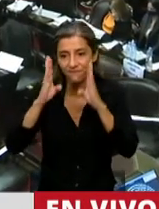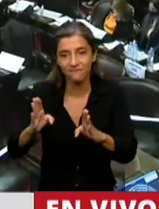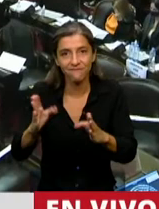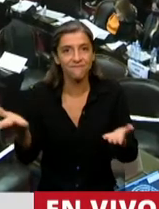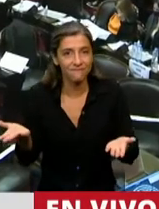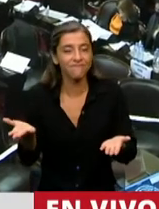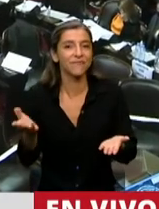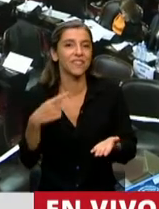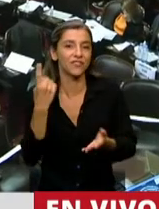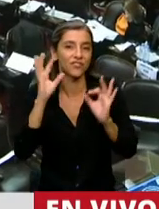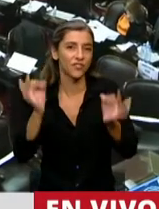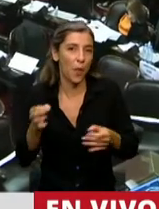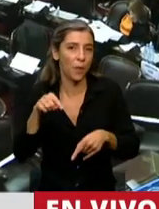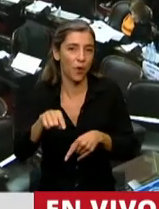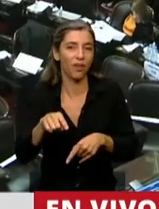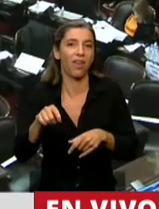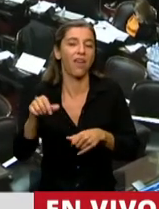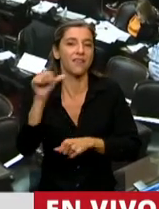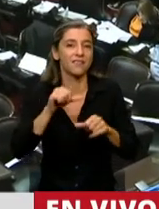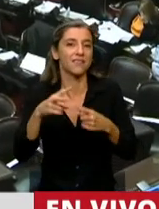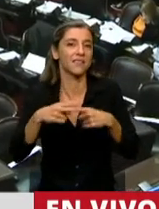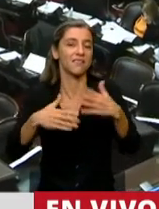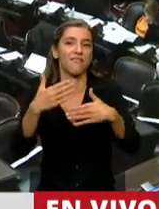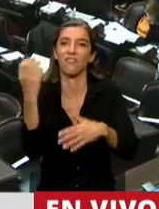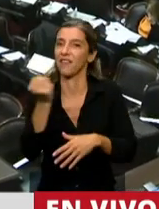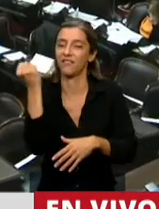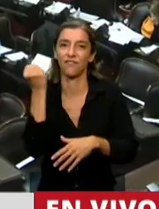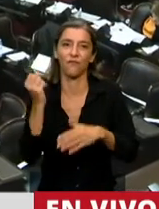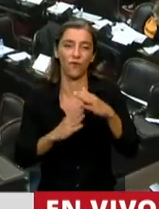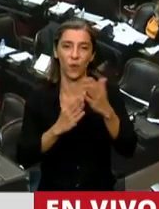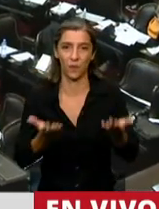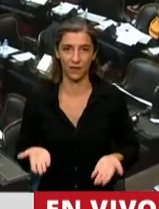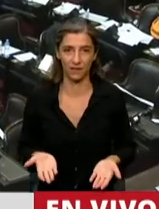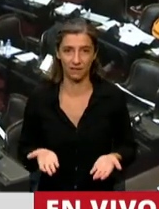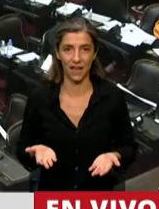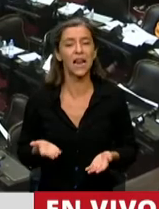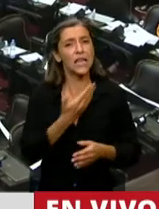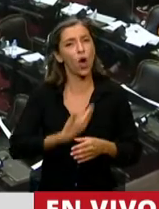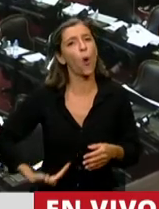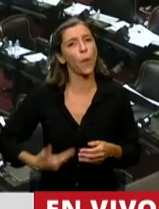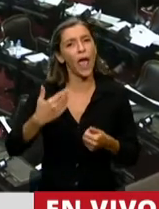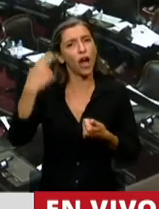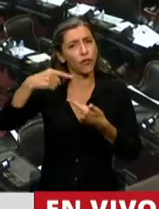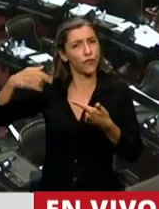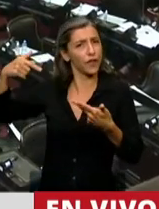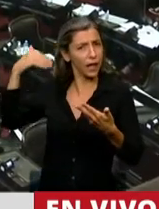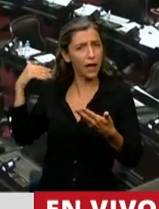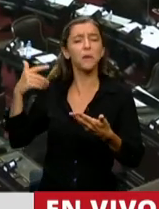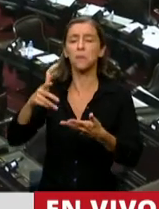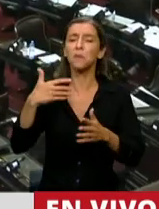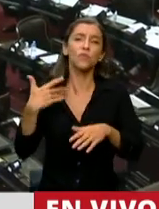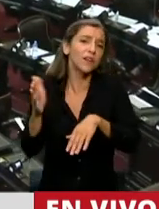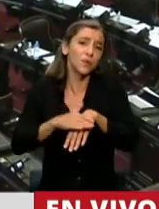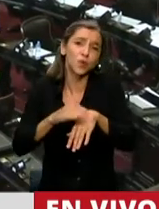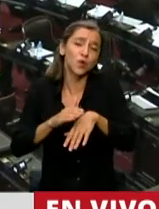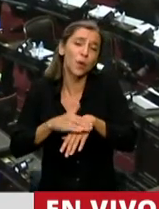los gobiernos hasta acá transversalmente han tenido más o menos responsabilidad en que todavía no tengamos